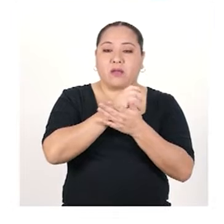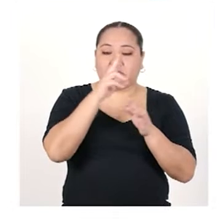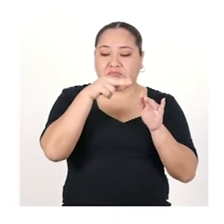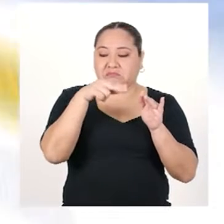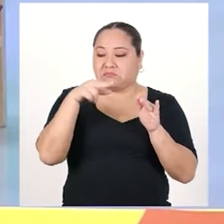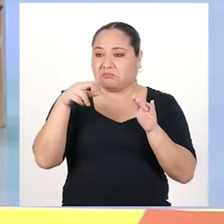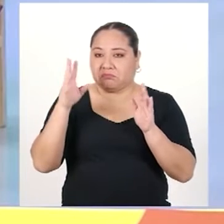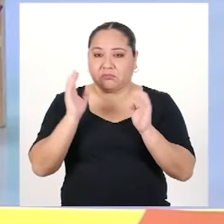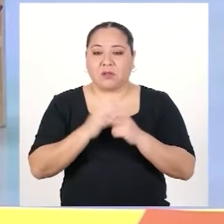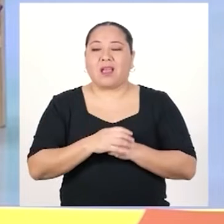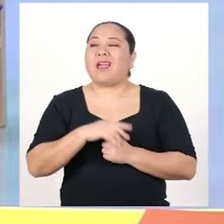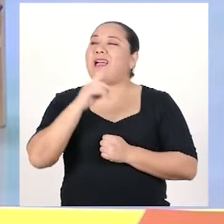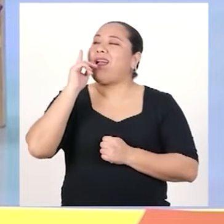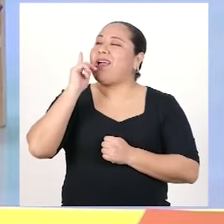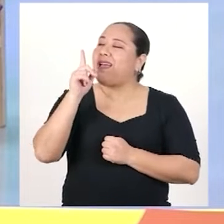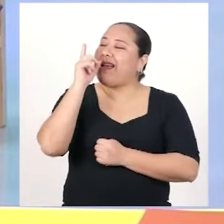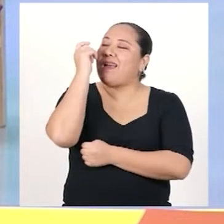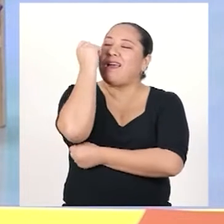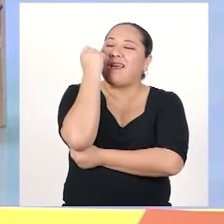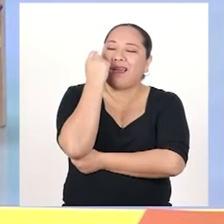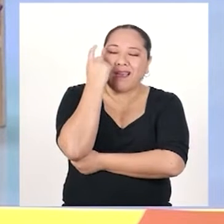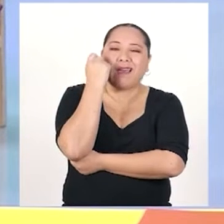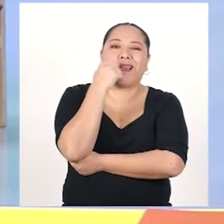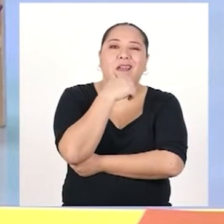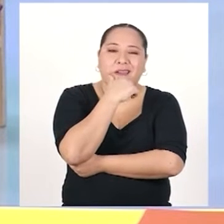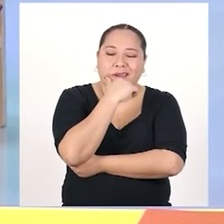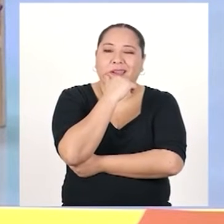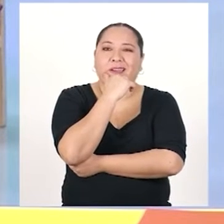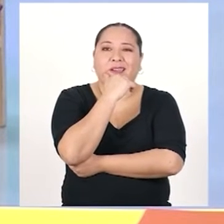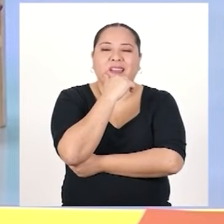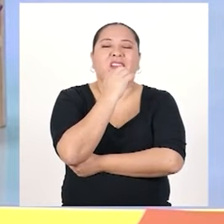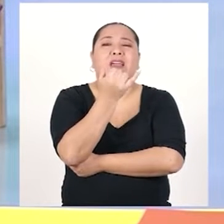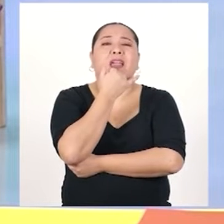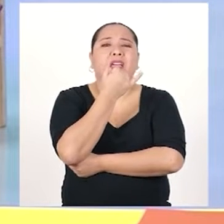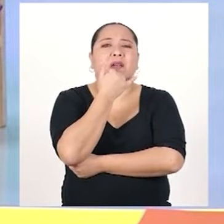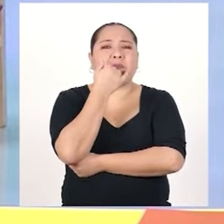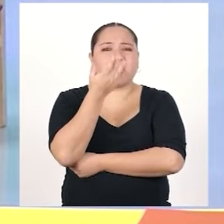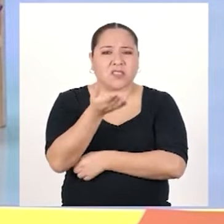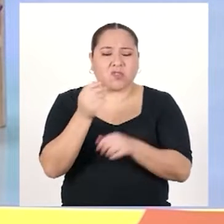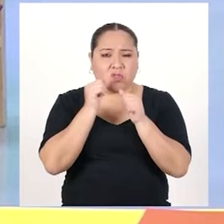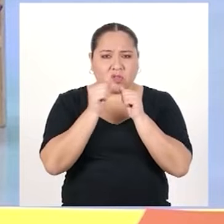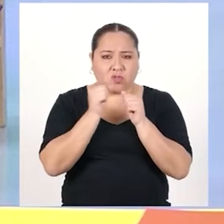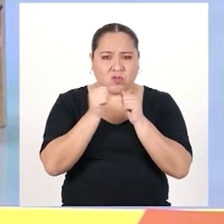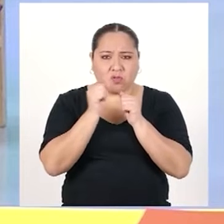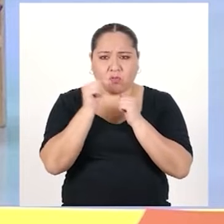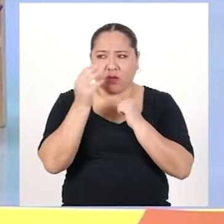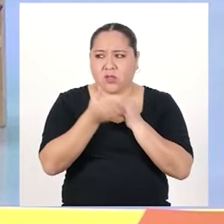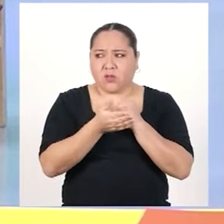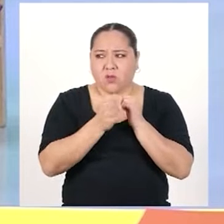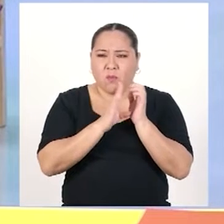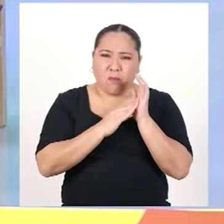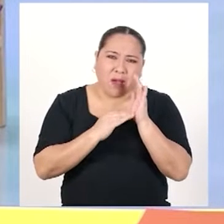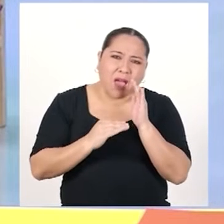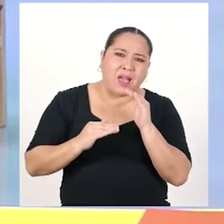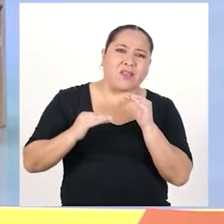cualesquiera. Ahora entiendo. ¿Y qué pasa cuando el numerador es